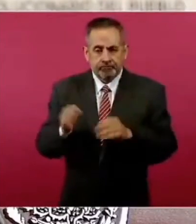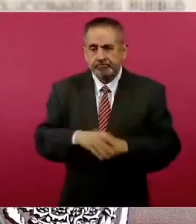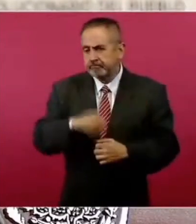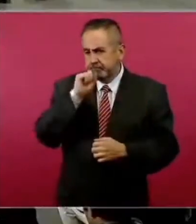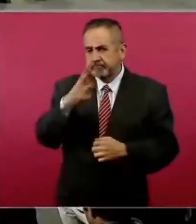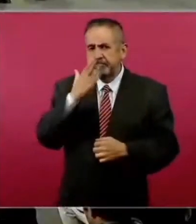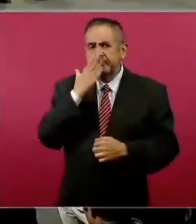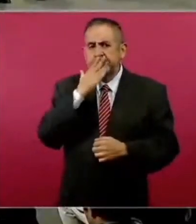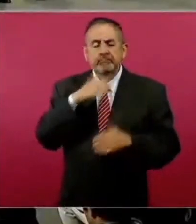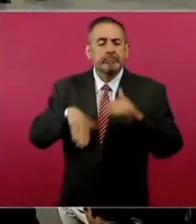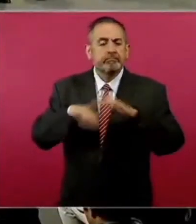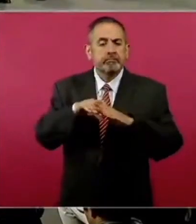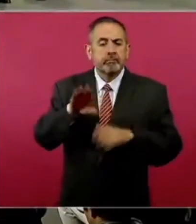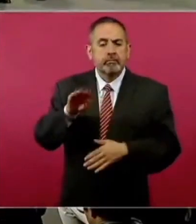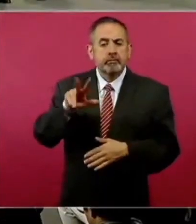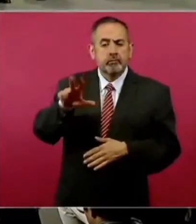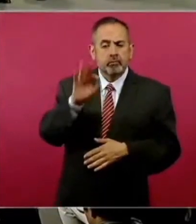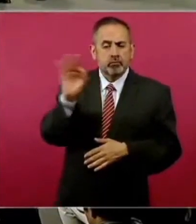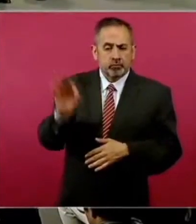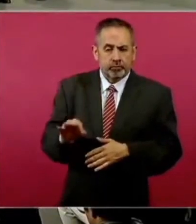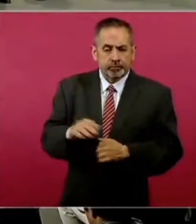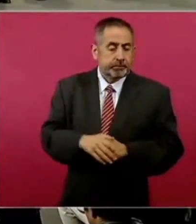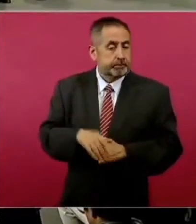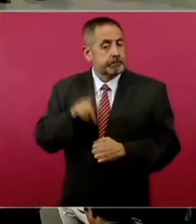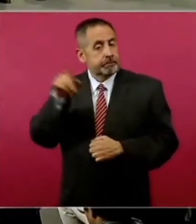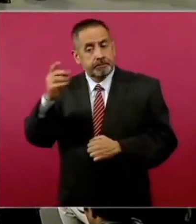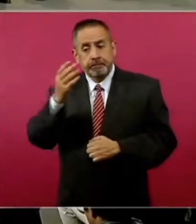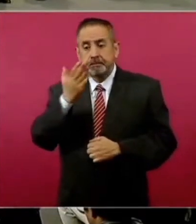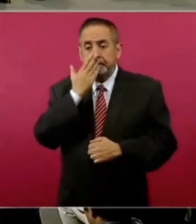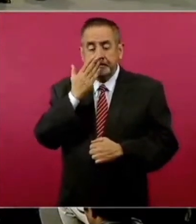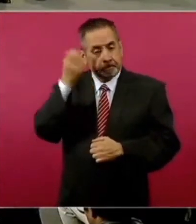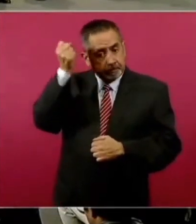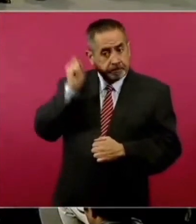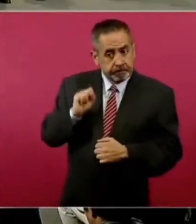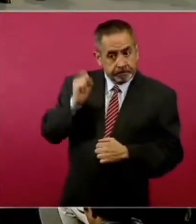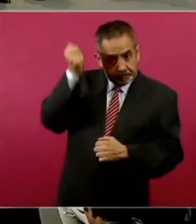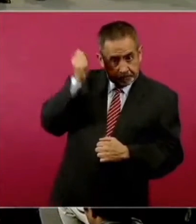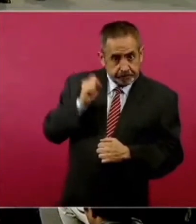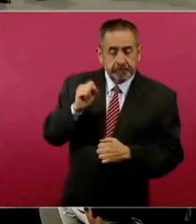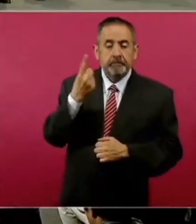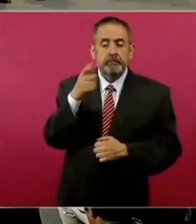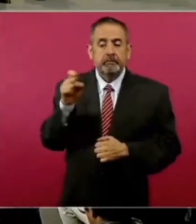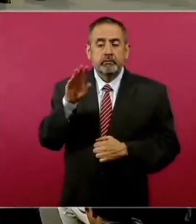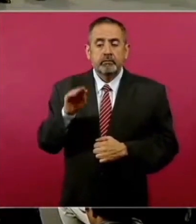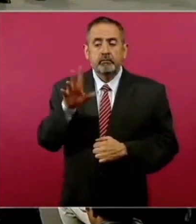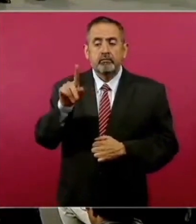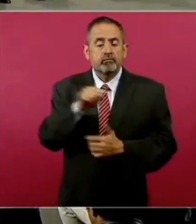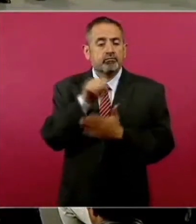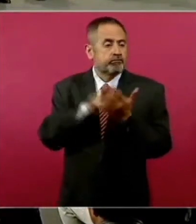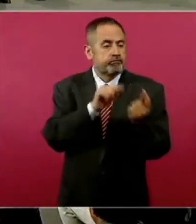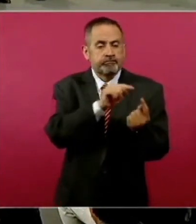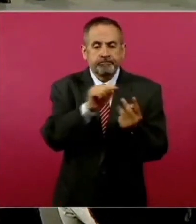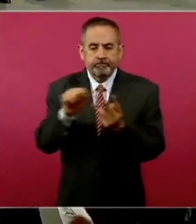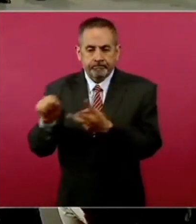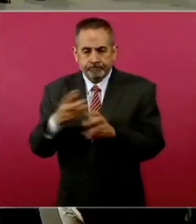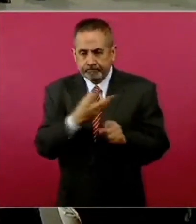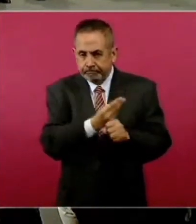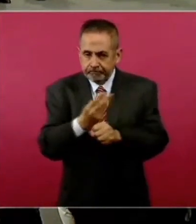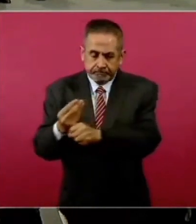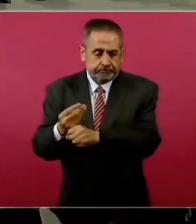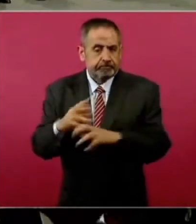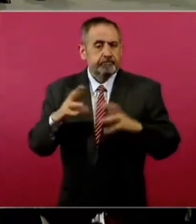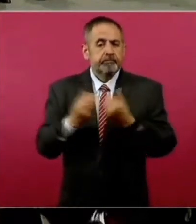reporte de abasto del 98% en el Estado de Sinaloa se han realizado 194 acciones de esta naturaleza